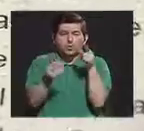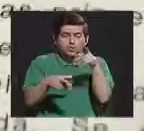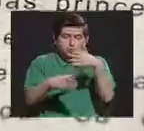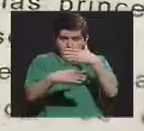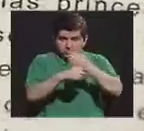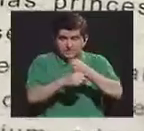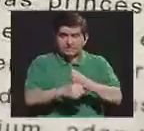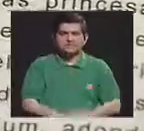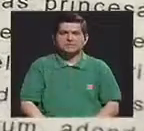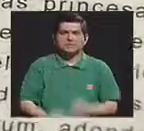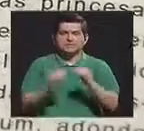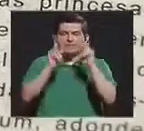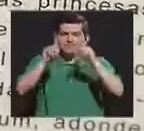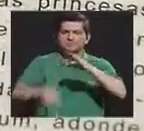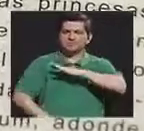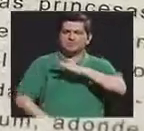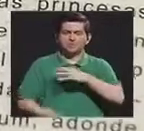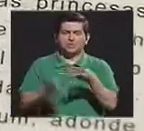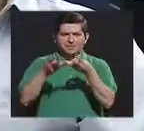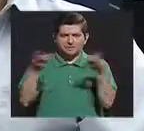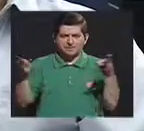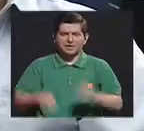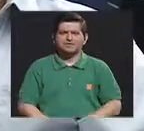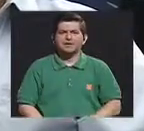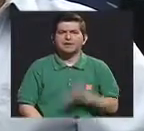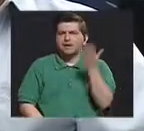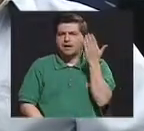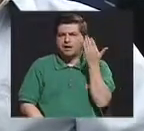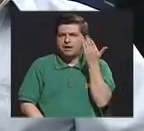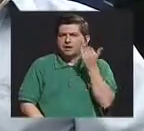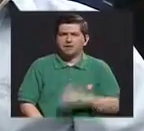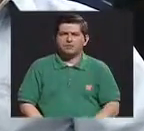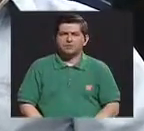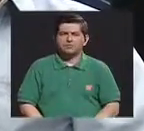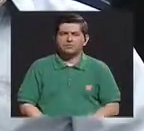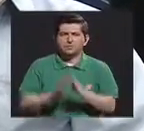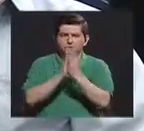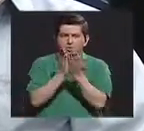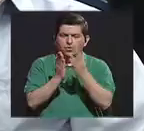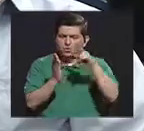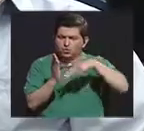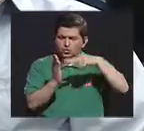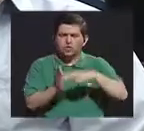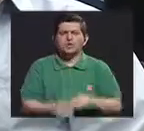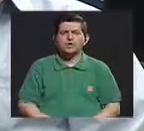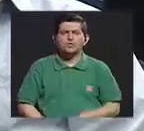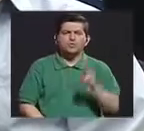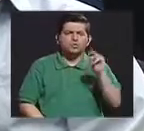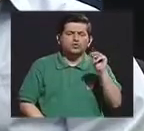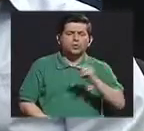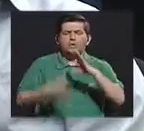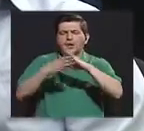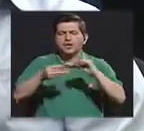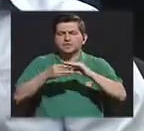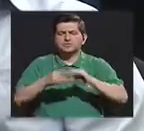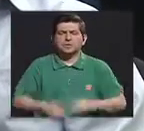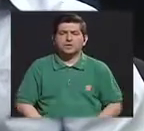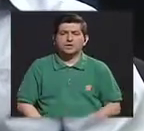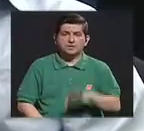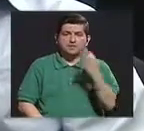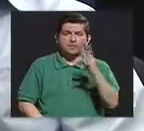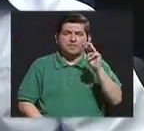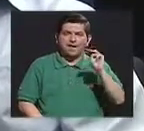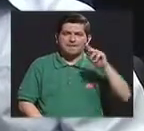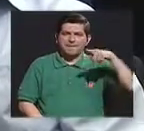productos que realicen lleguen a más personas materiales en audio vamos a grabar libros novelas cuentos y demás en